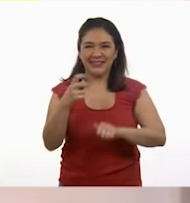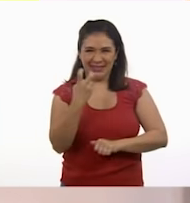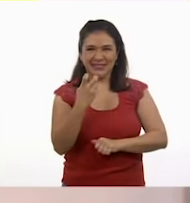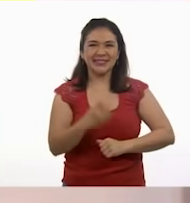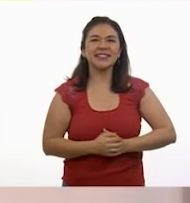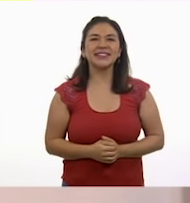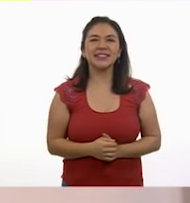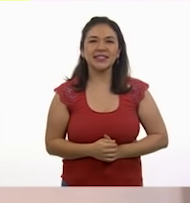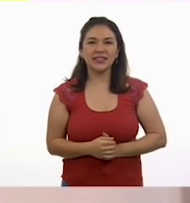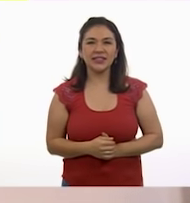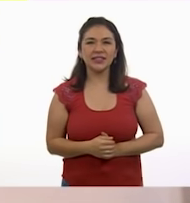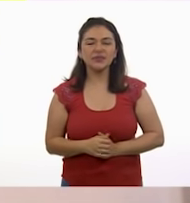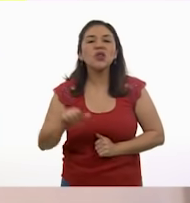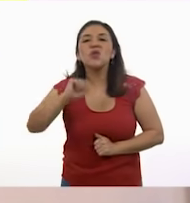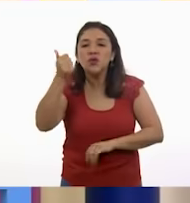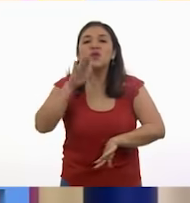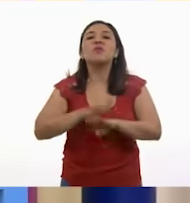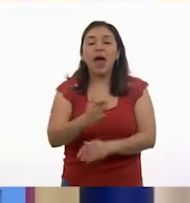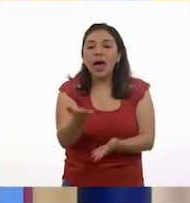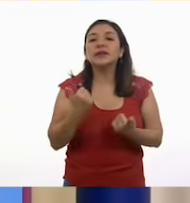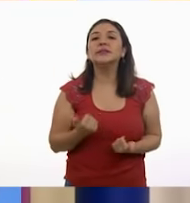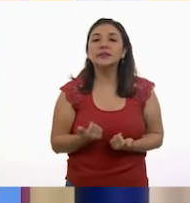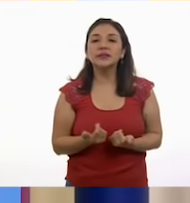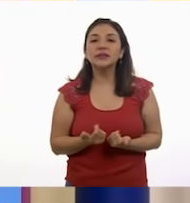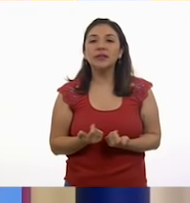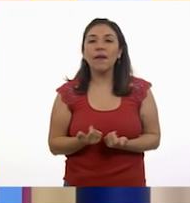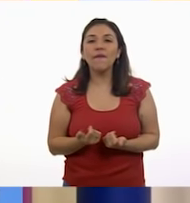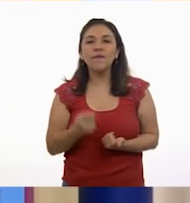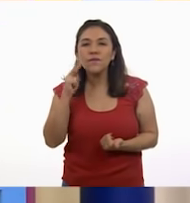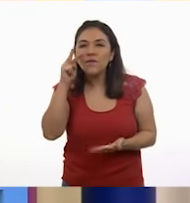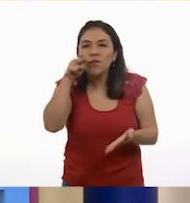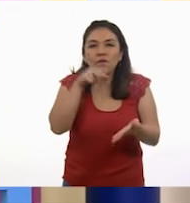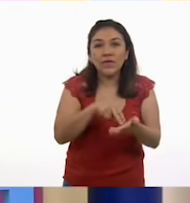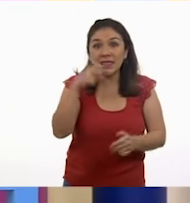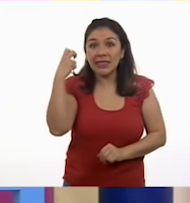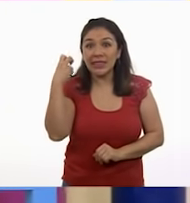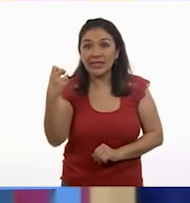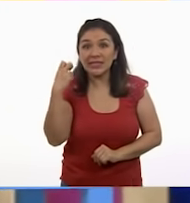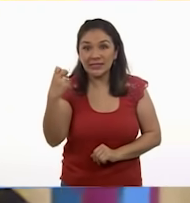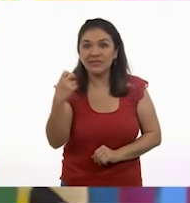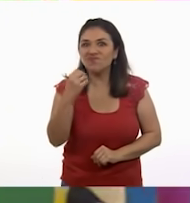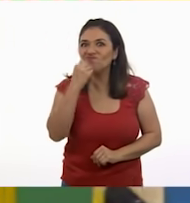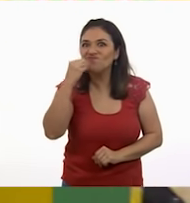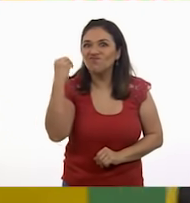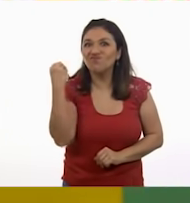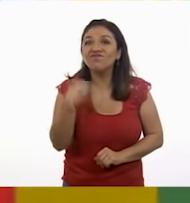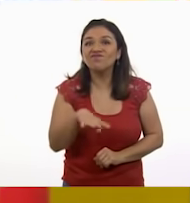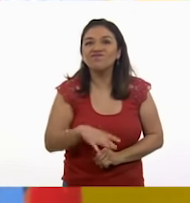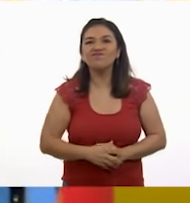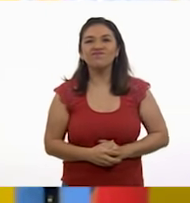hoy nosotros tenemos listado viene más 3 genial